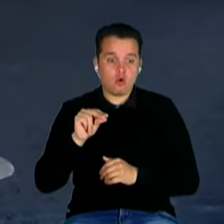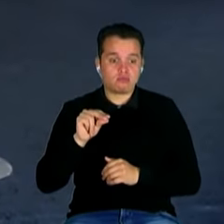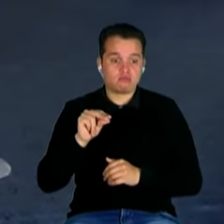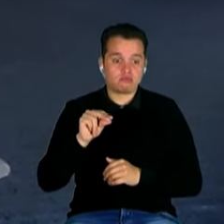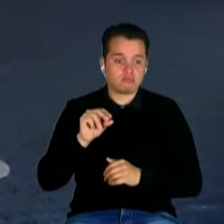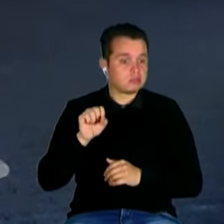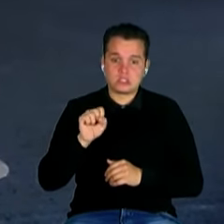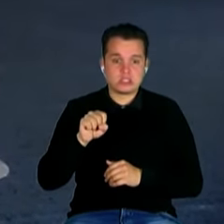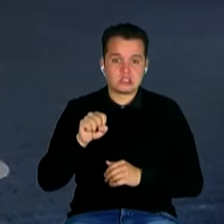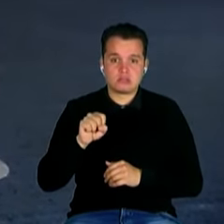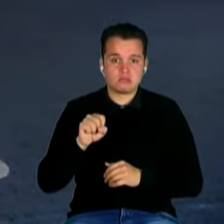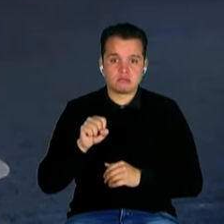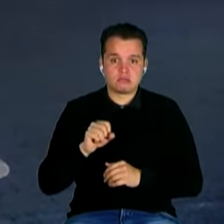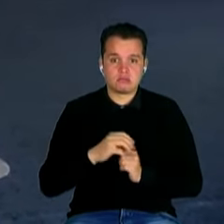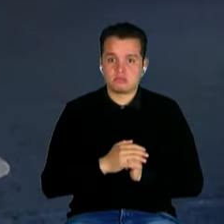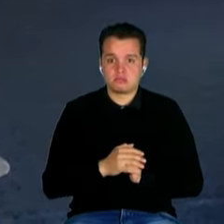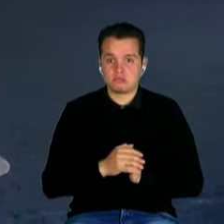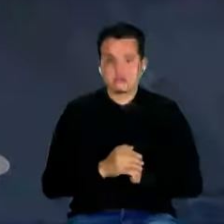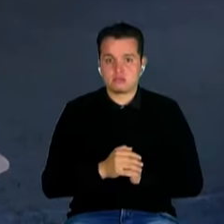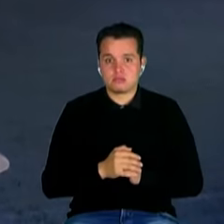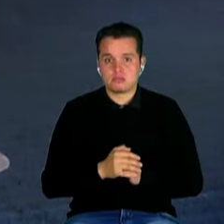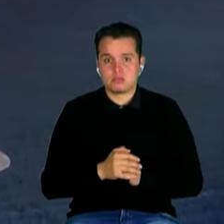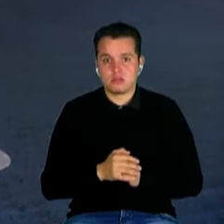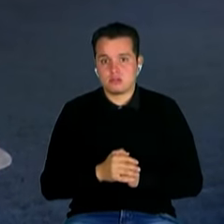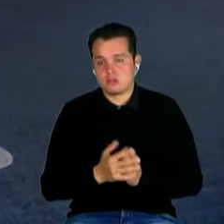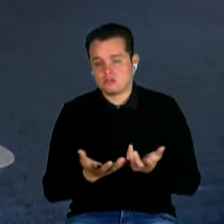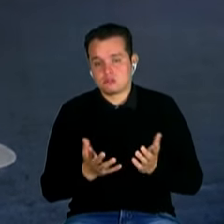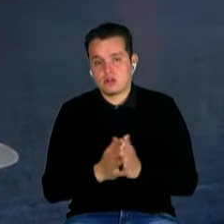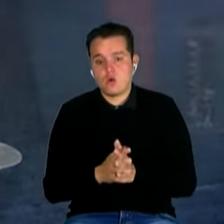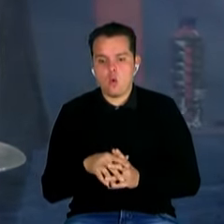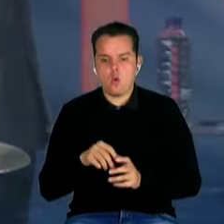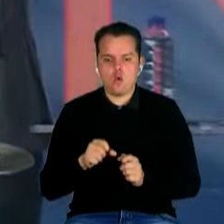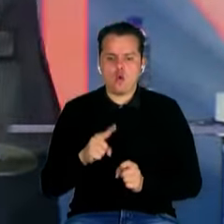Porque la bendición no recae sobre un año.